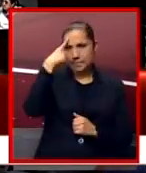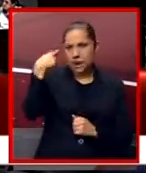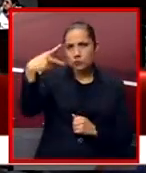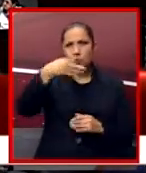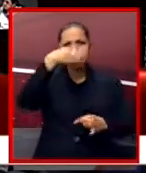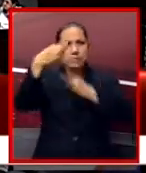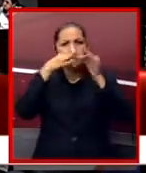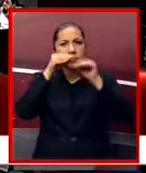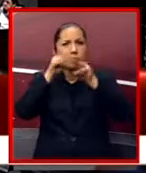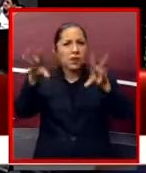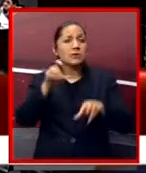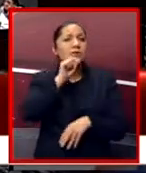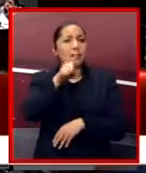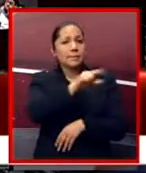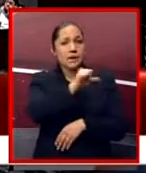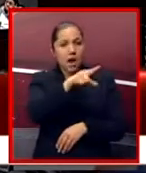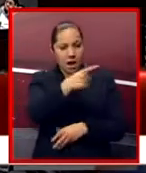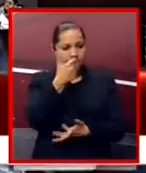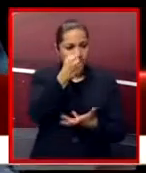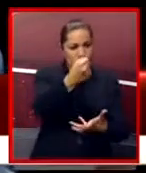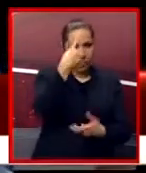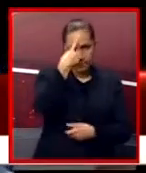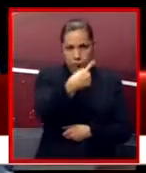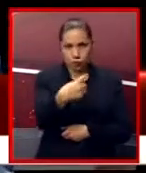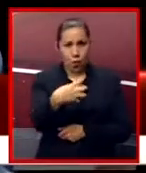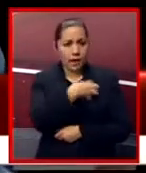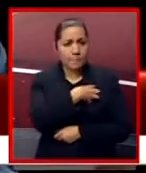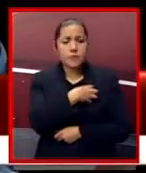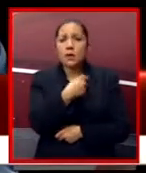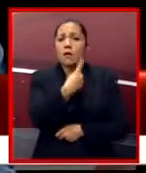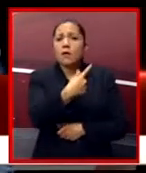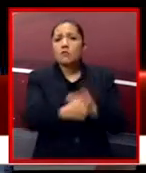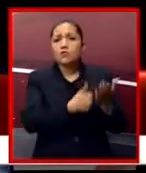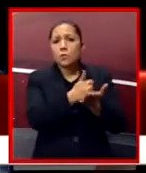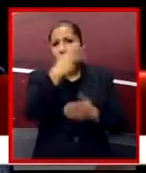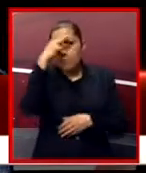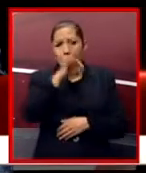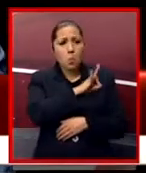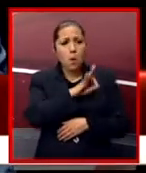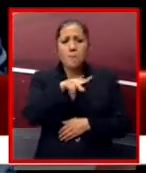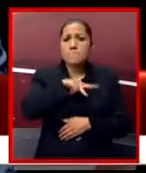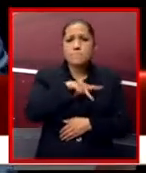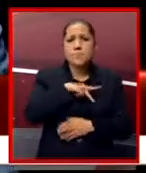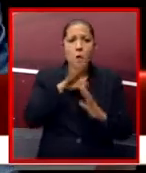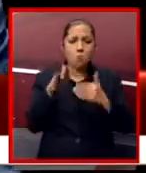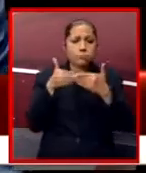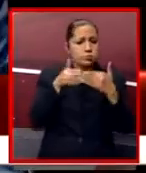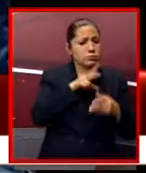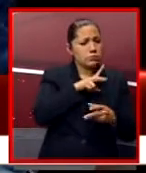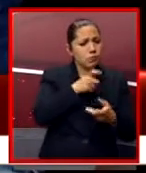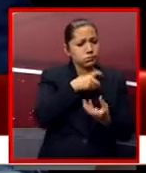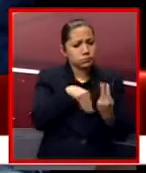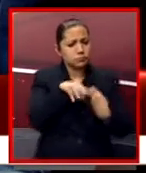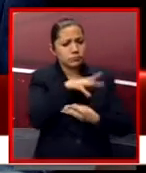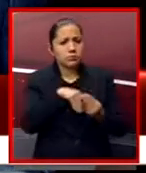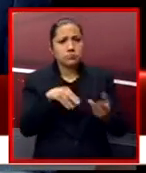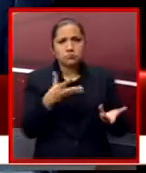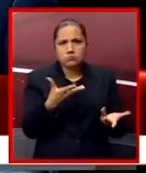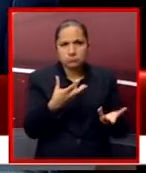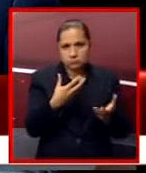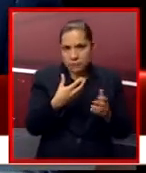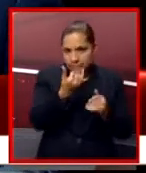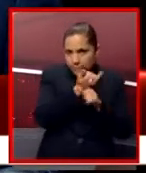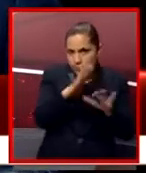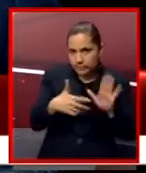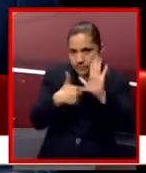gobierno de la Ciudad de México. Quien vote este presupuesto también vota por seguir dando manga ancha a un